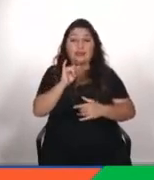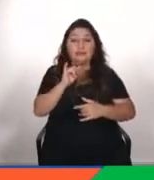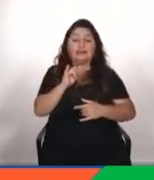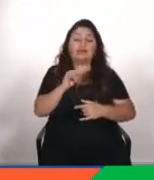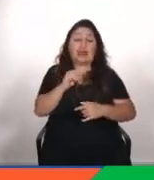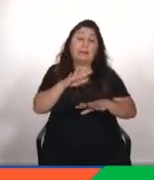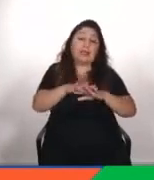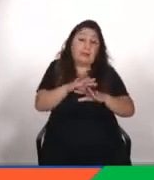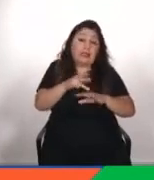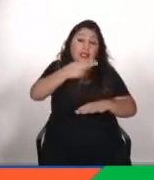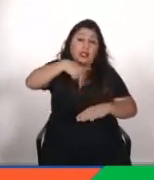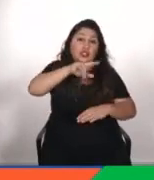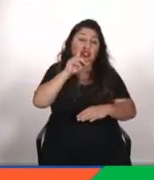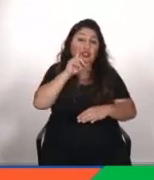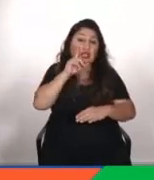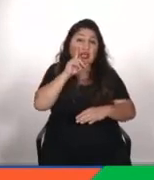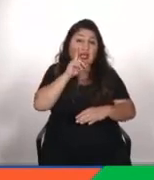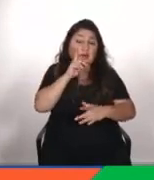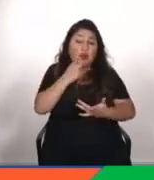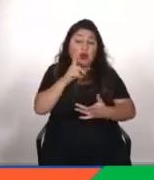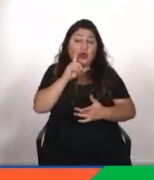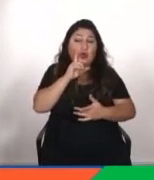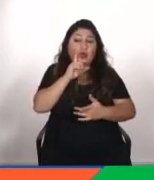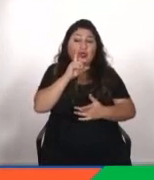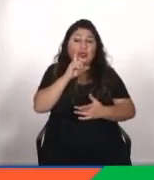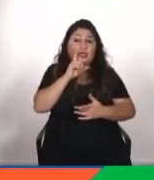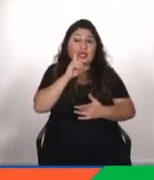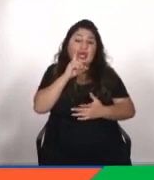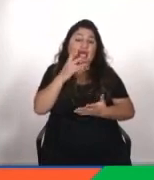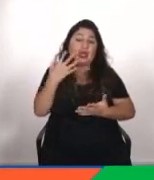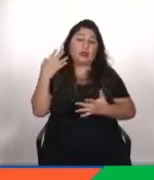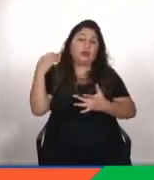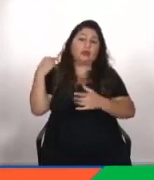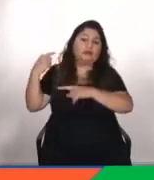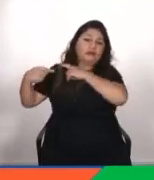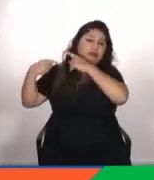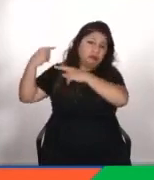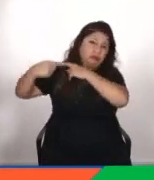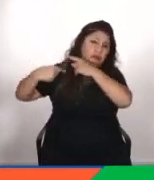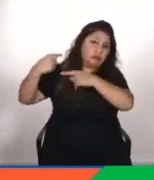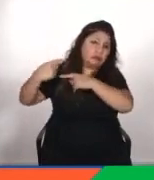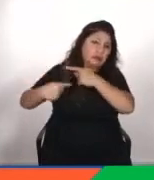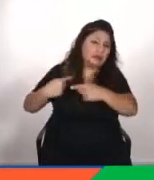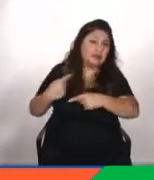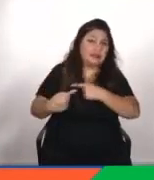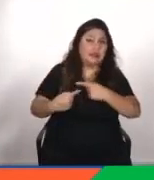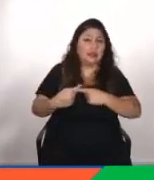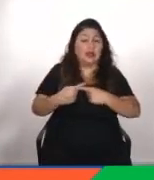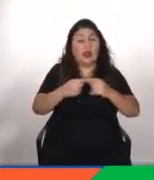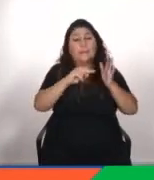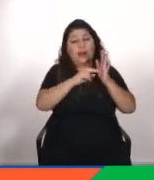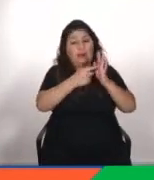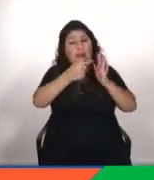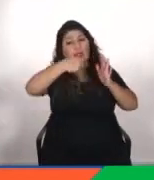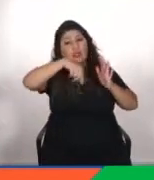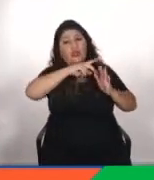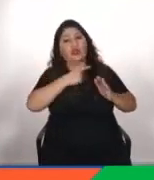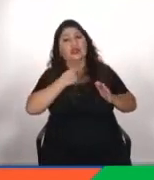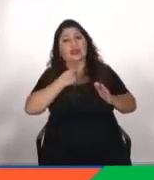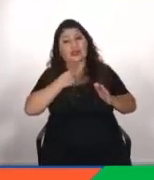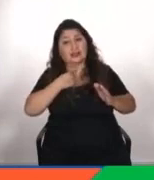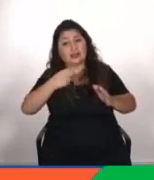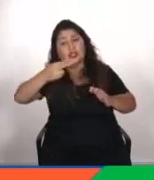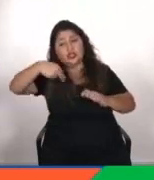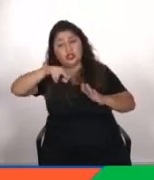tenemos tiene mucho de deuda histórica, ¿no? De cómo ha sido, qué problemas nos han interesado y por tanto esas matemáticas hemos